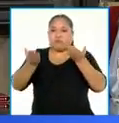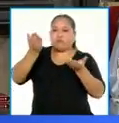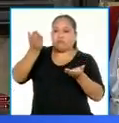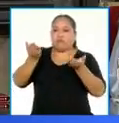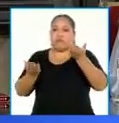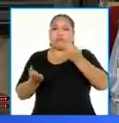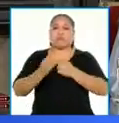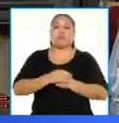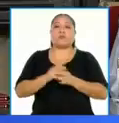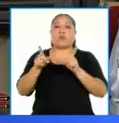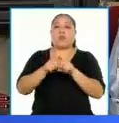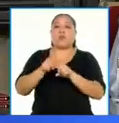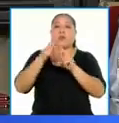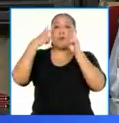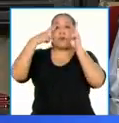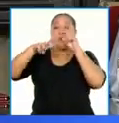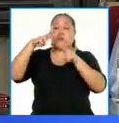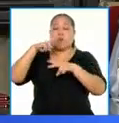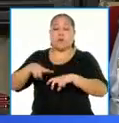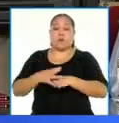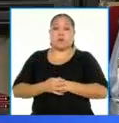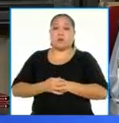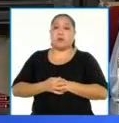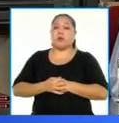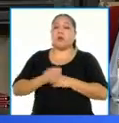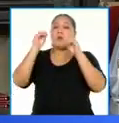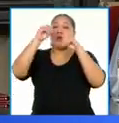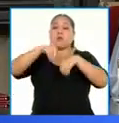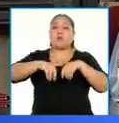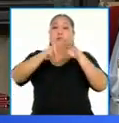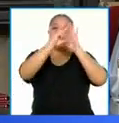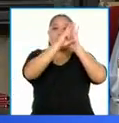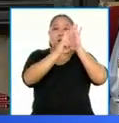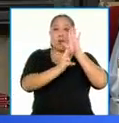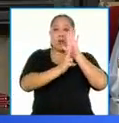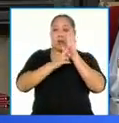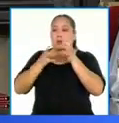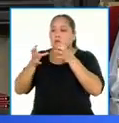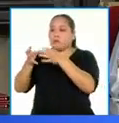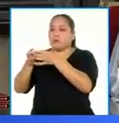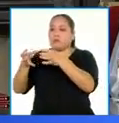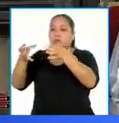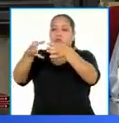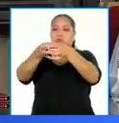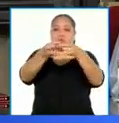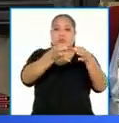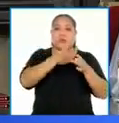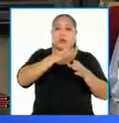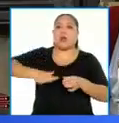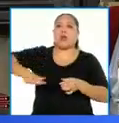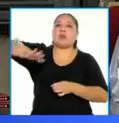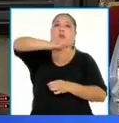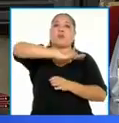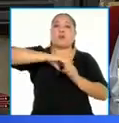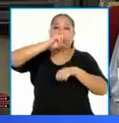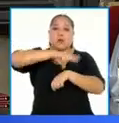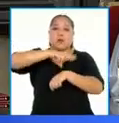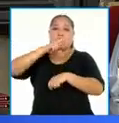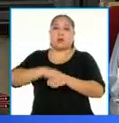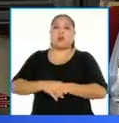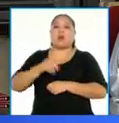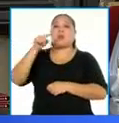Asimismo, hemos considerado y venimos considerando medidas focalizadas a nivel territorial, en este caso